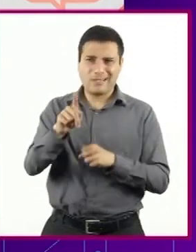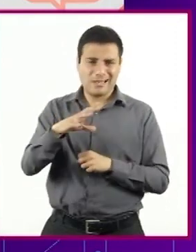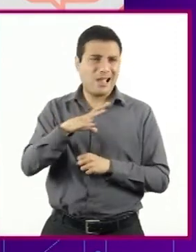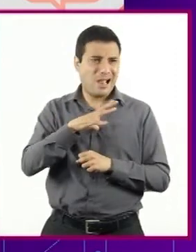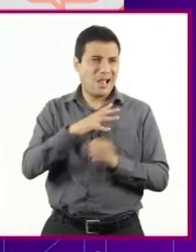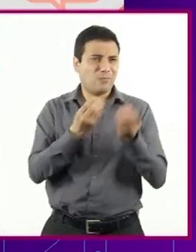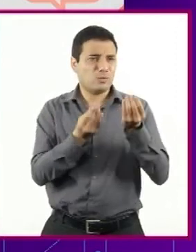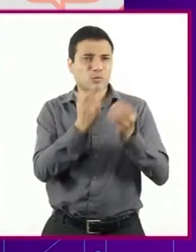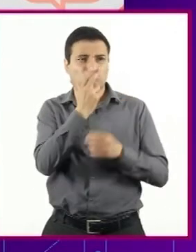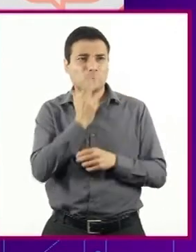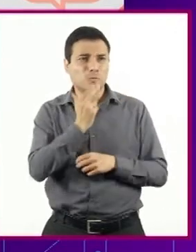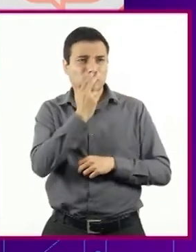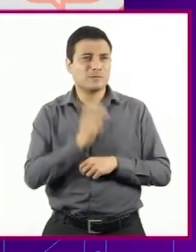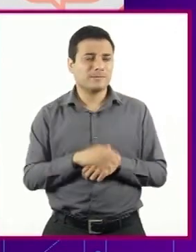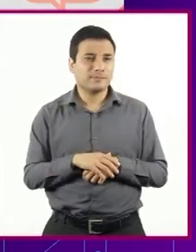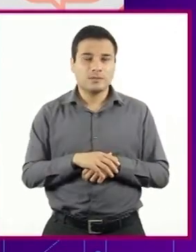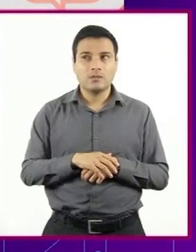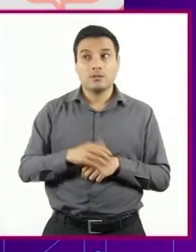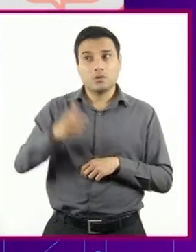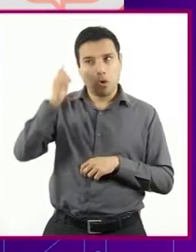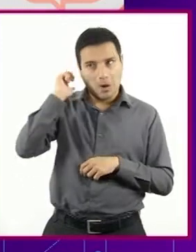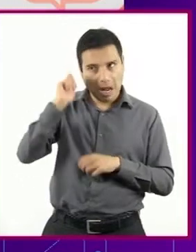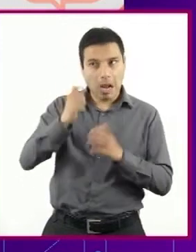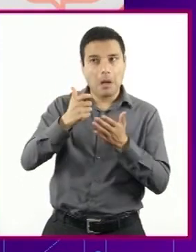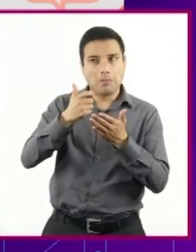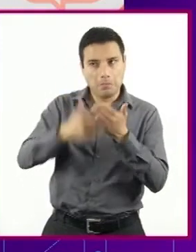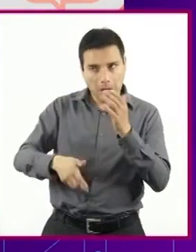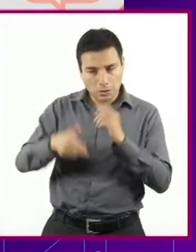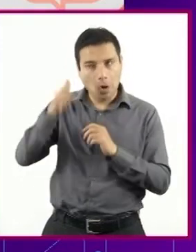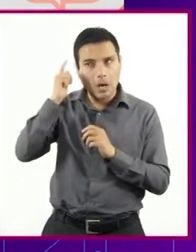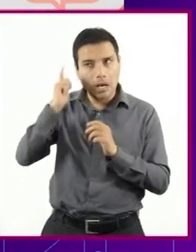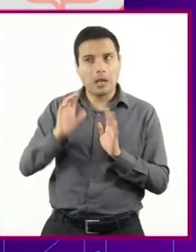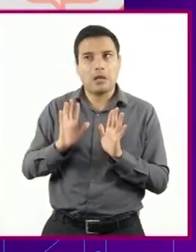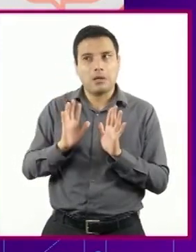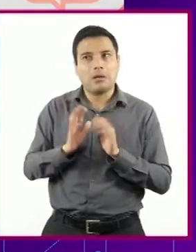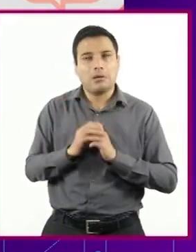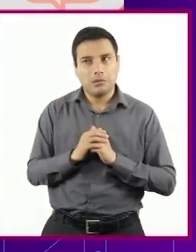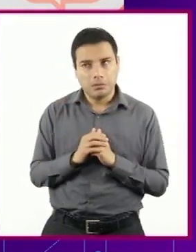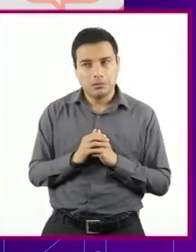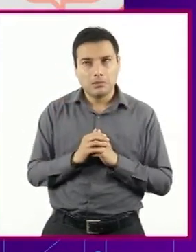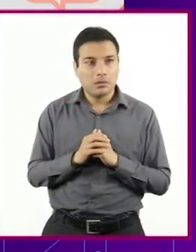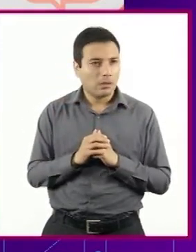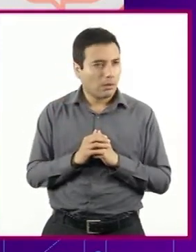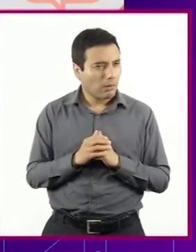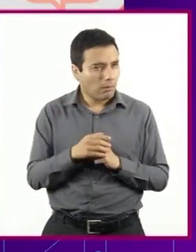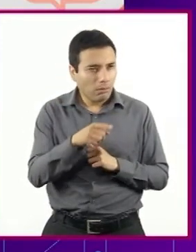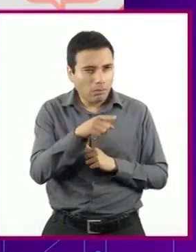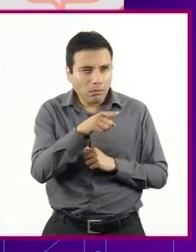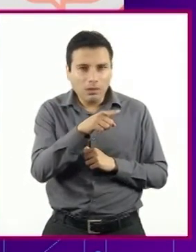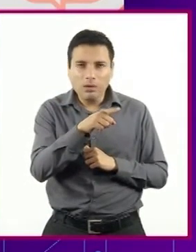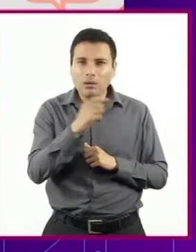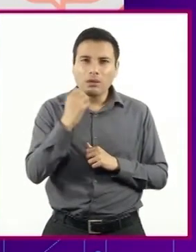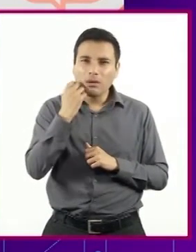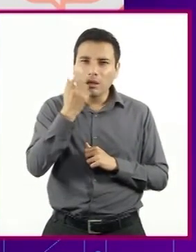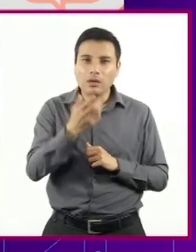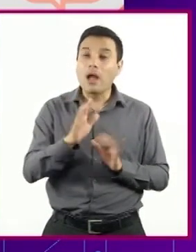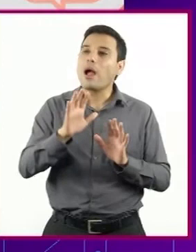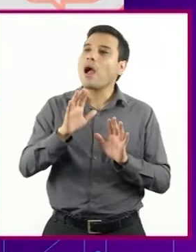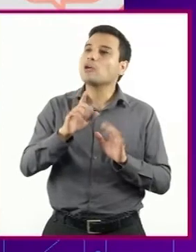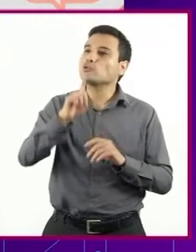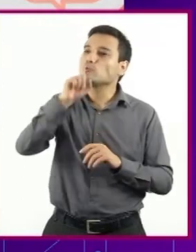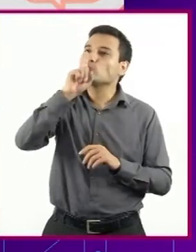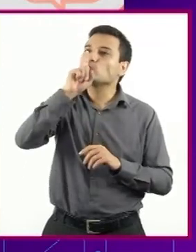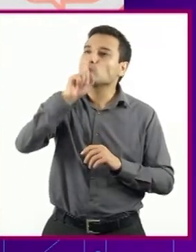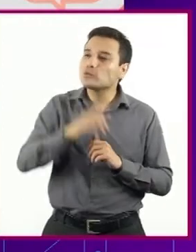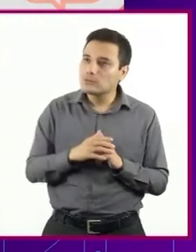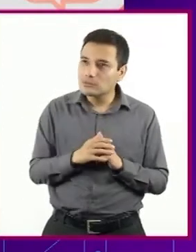de colación. Pues espero que me haga buen precio para compensar el mal rato. Limosnera y con garrote. Ya te escuché, chamaco.